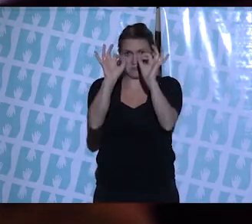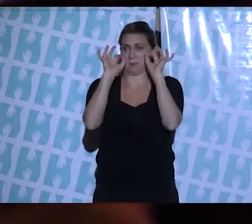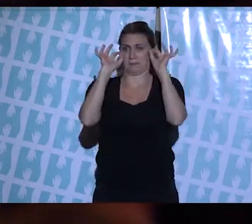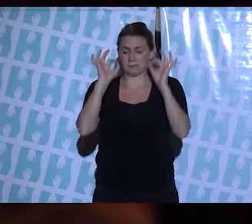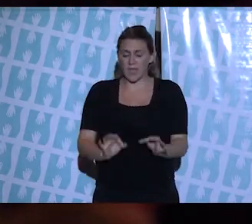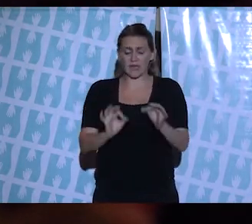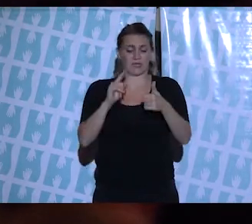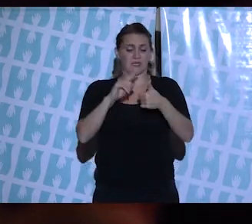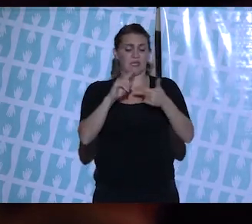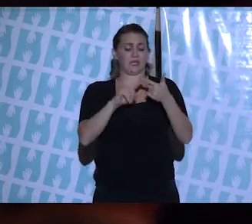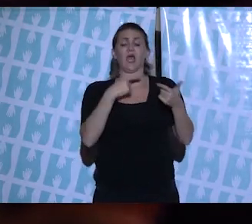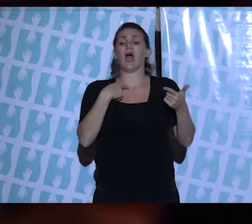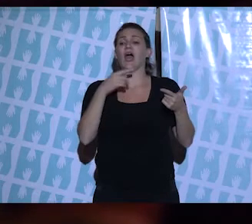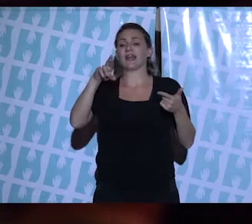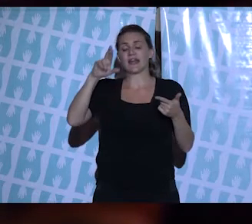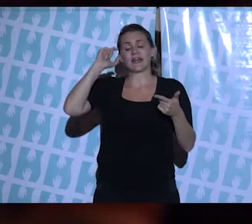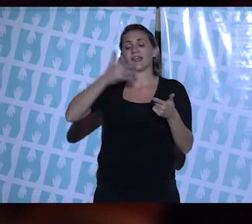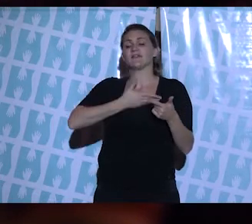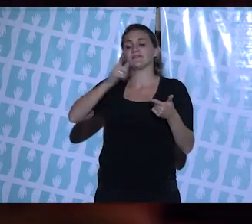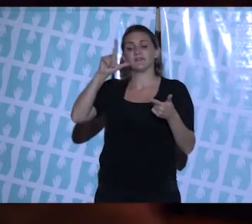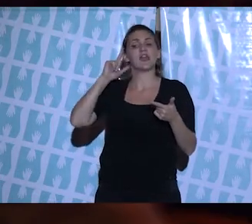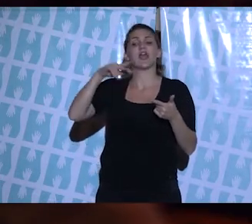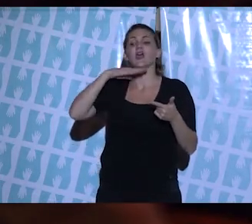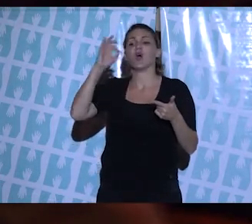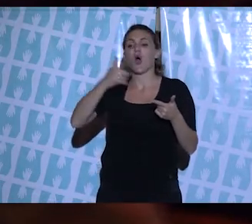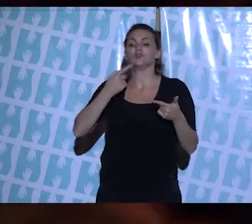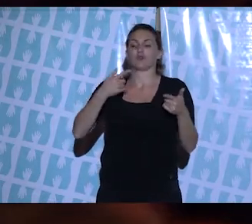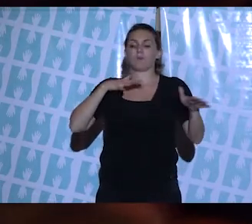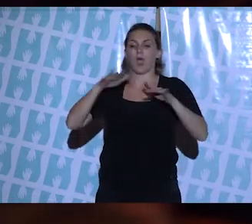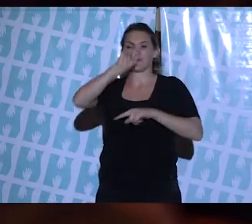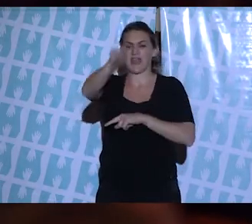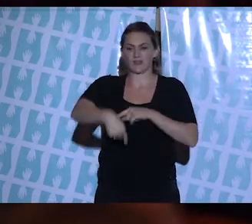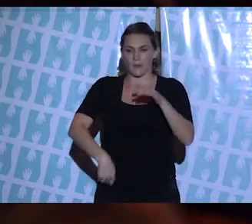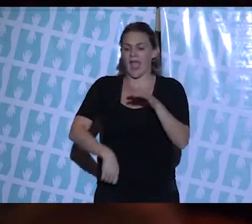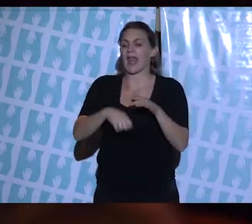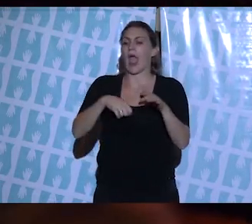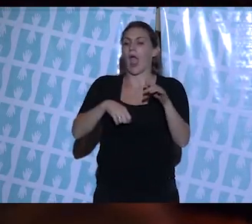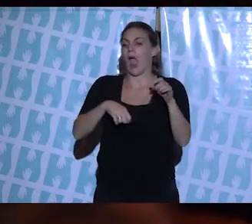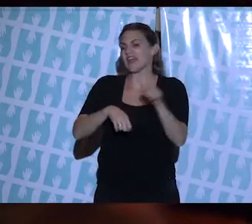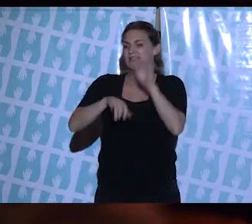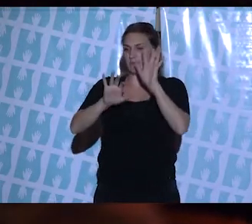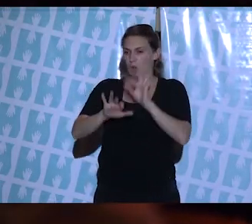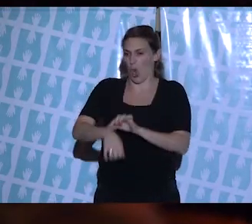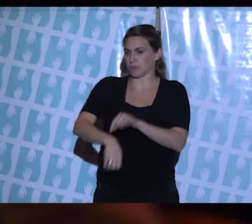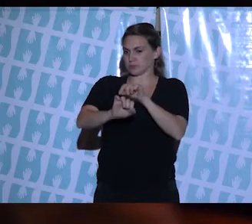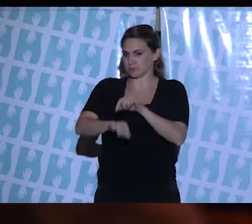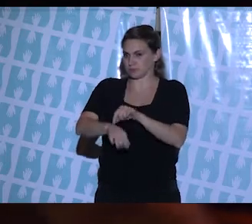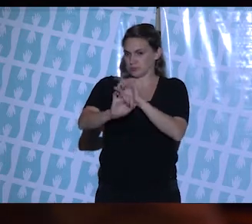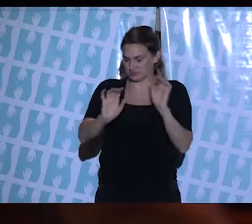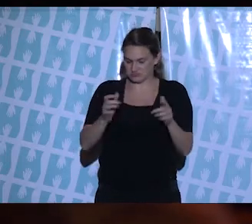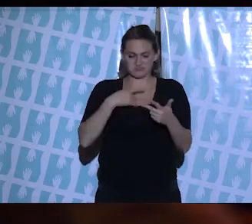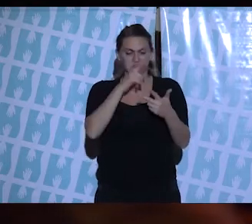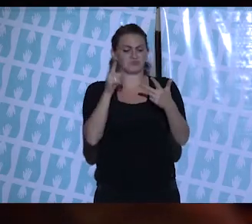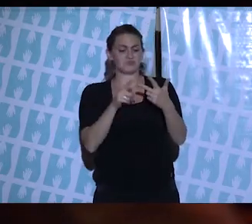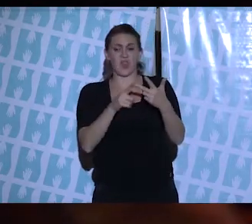los reflejos, no tiene que haber alteraciones en el equilibrio, la capacidad de caminar con un pie delante